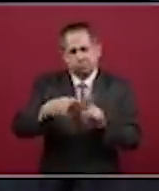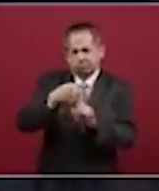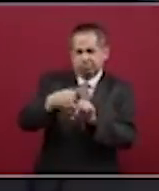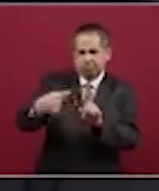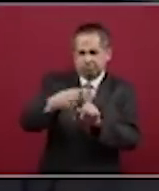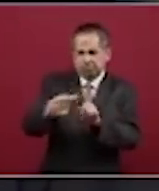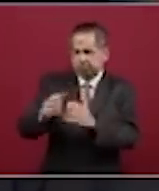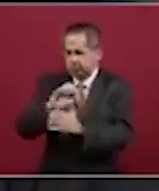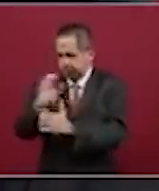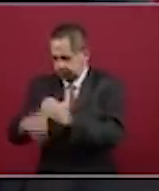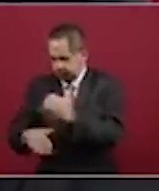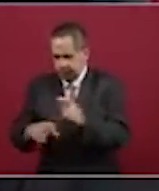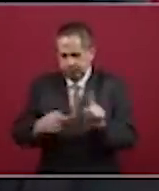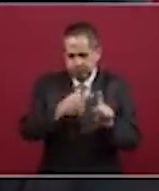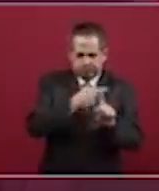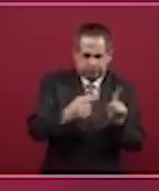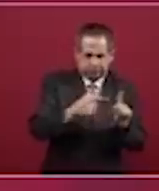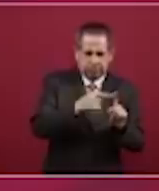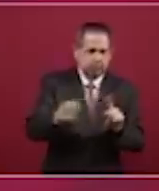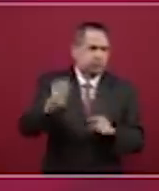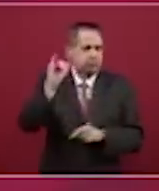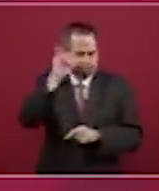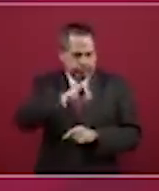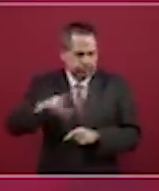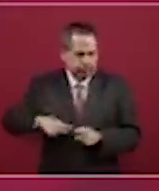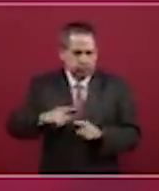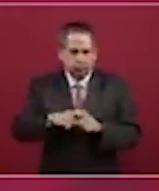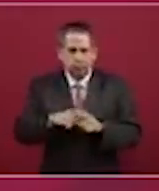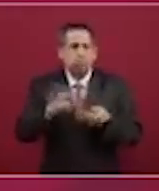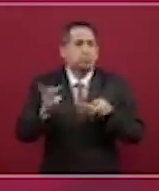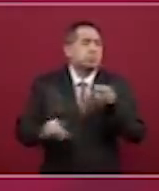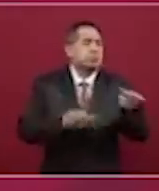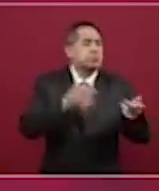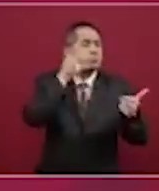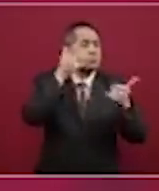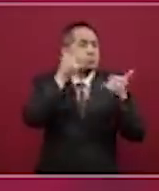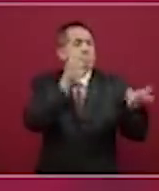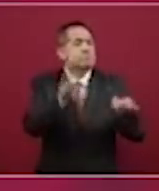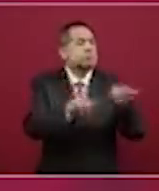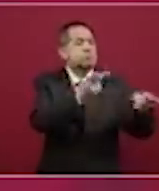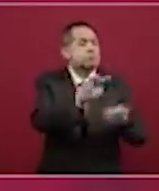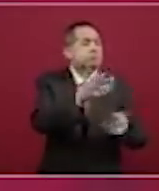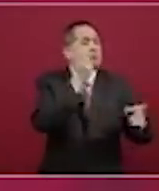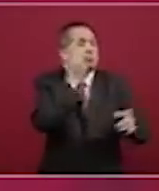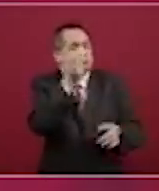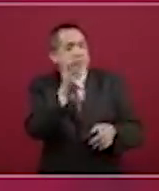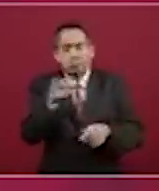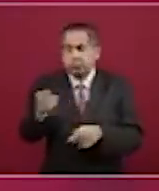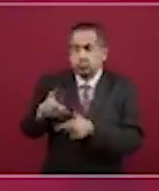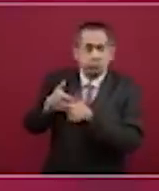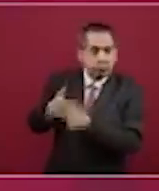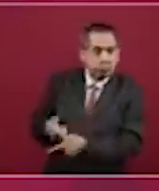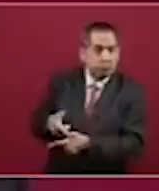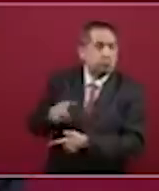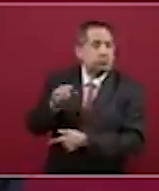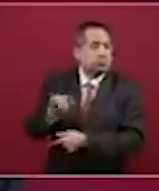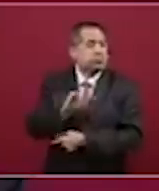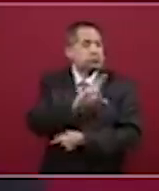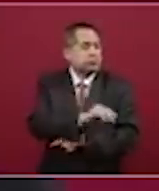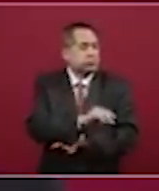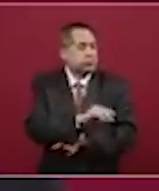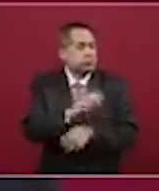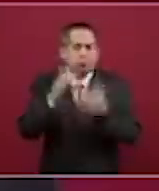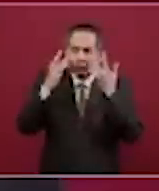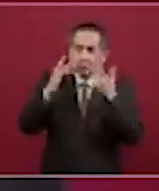de mi mandato como jefe de gobierno se consultó igual si querían que yo siguiera o que